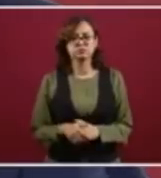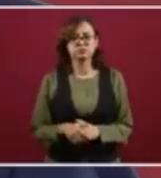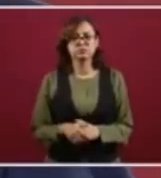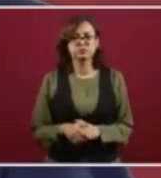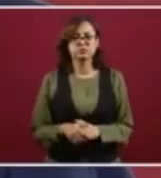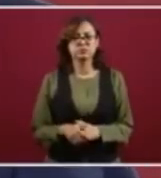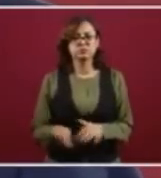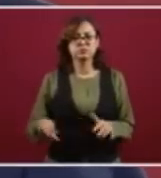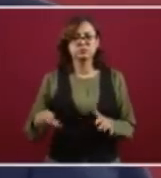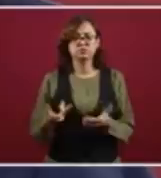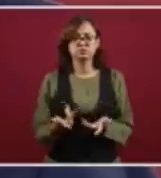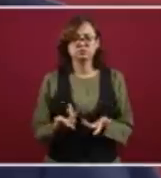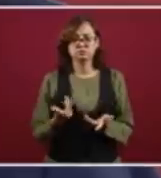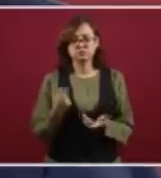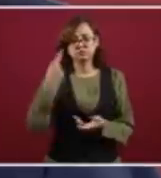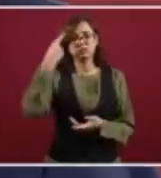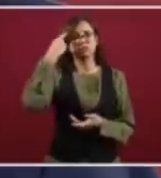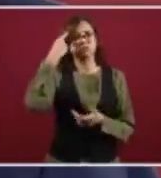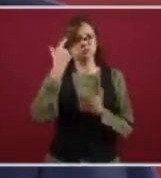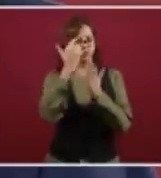ingeniería financiera,